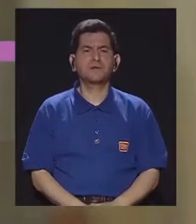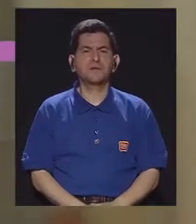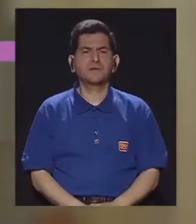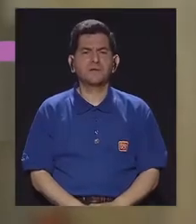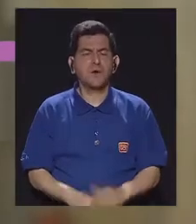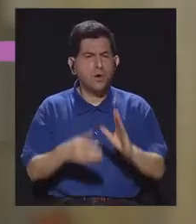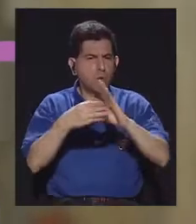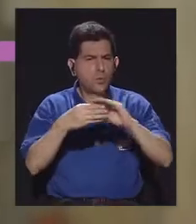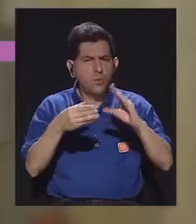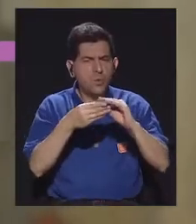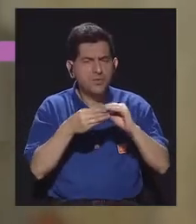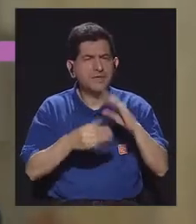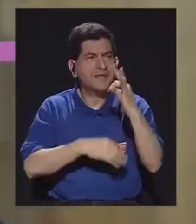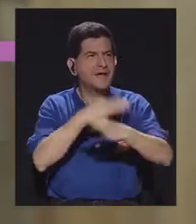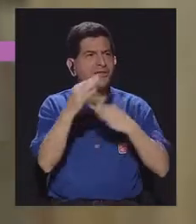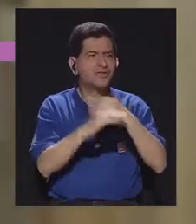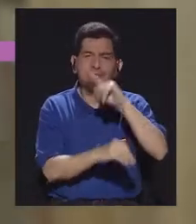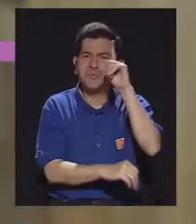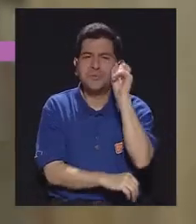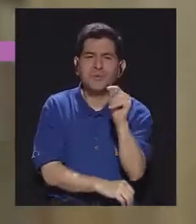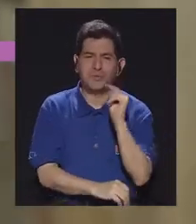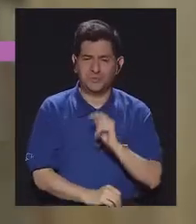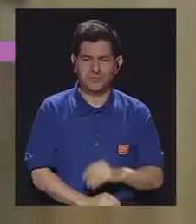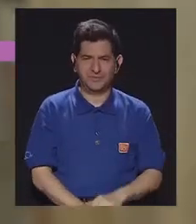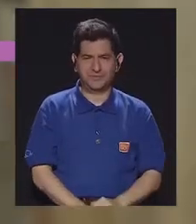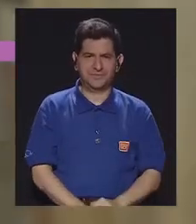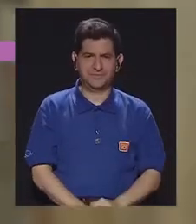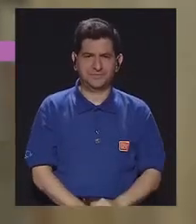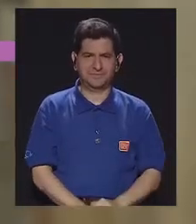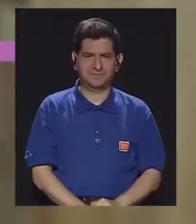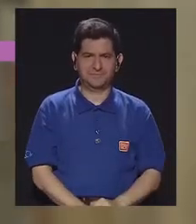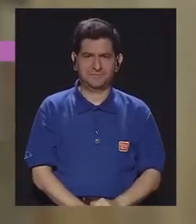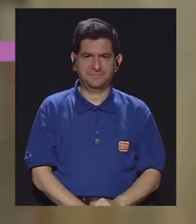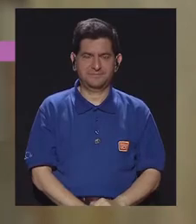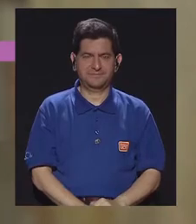creo, es un comentario pregunta, ¿verdad? Porque si bien